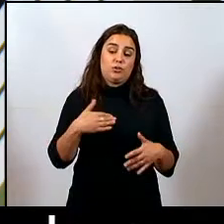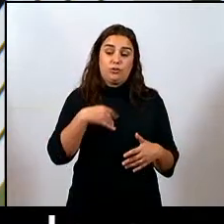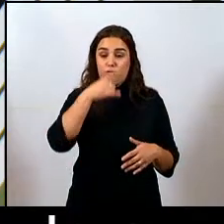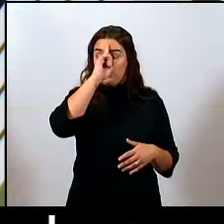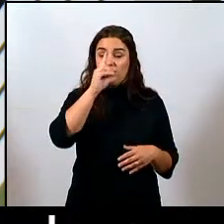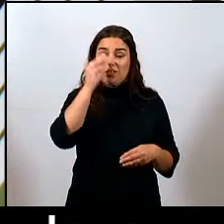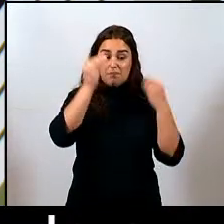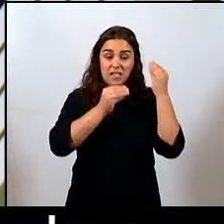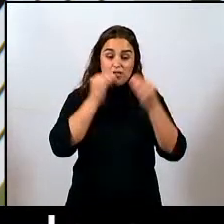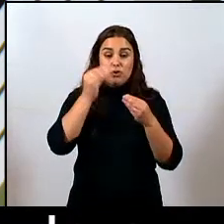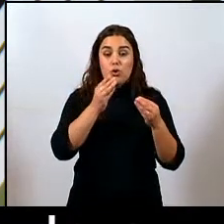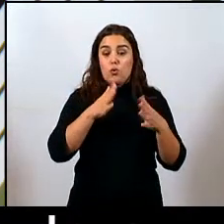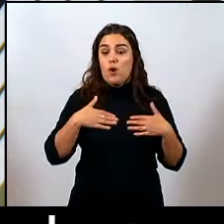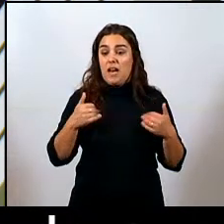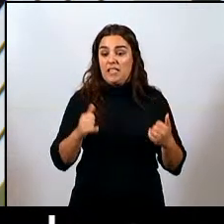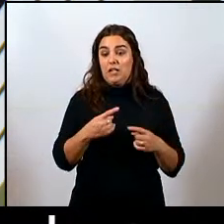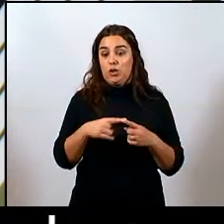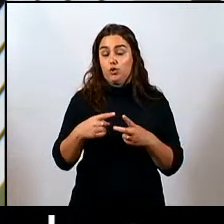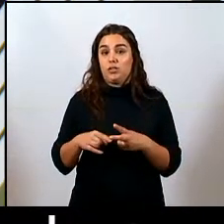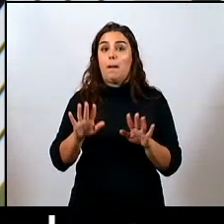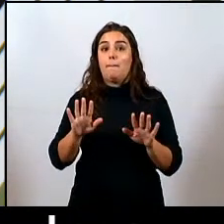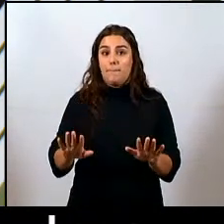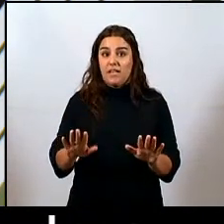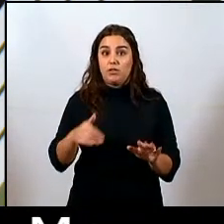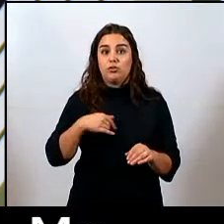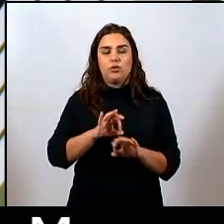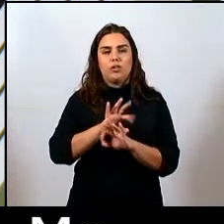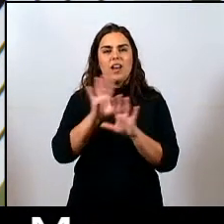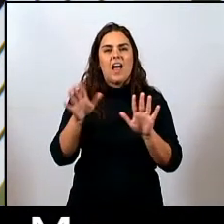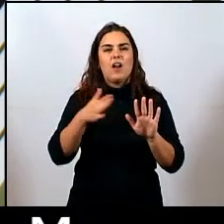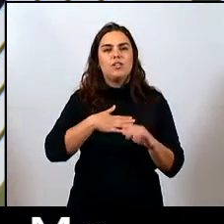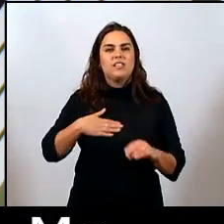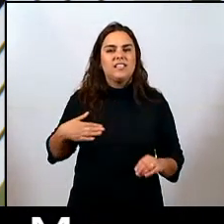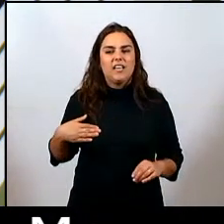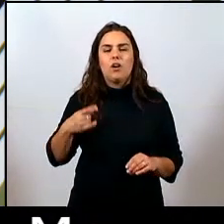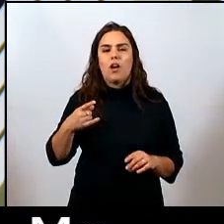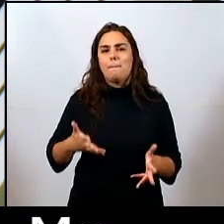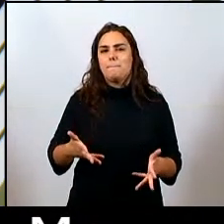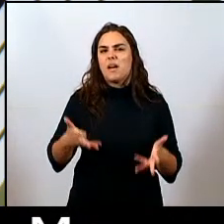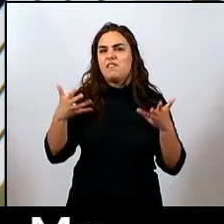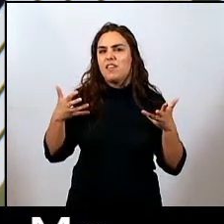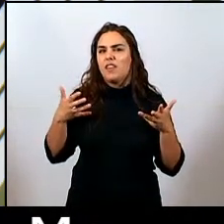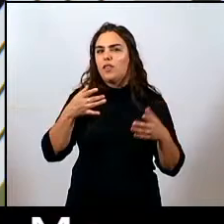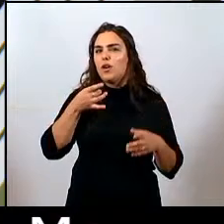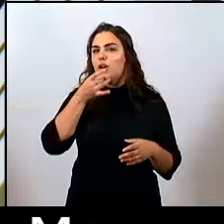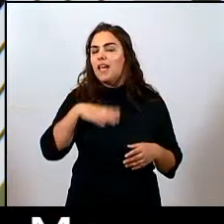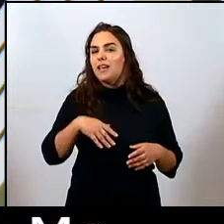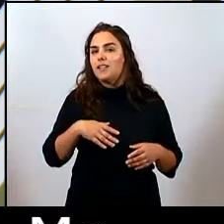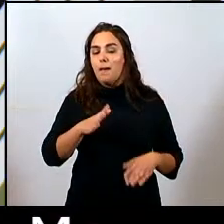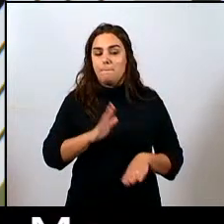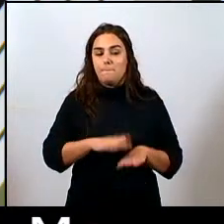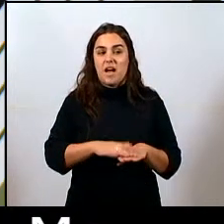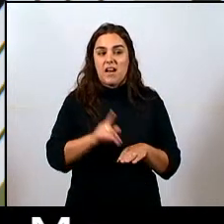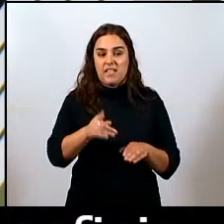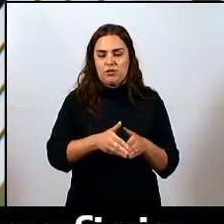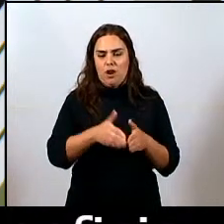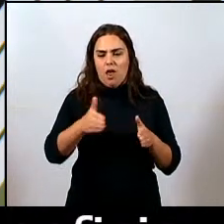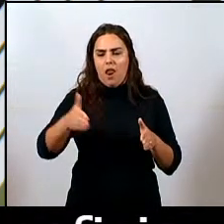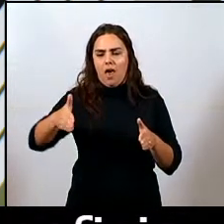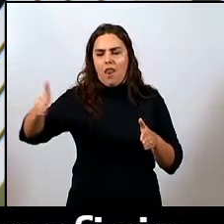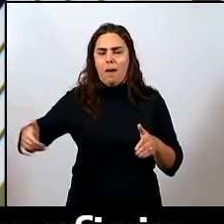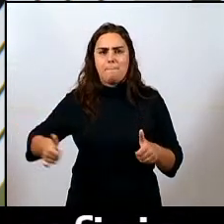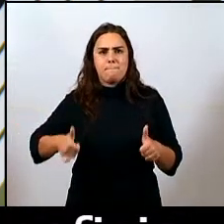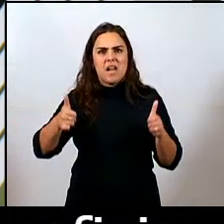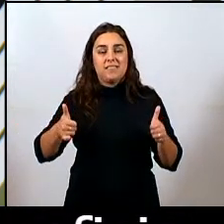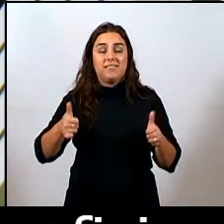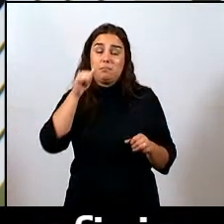cualquier cosa, pero lo que desde luego quiero que quede claro es que al único que beneficia esto, para que esto se prolongue y se prolongue, es a